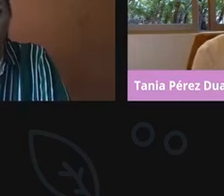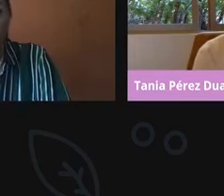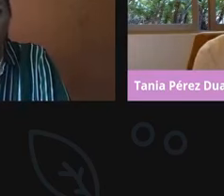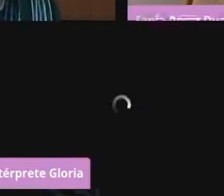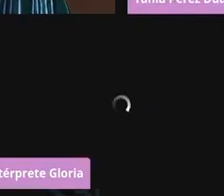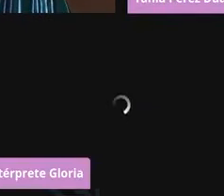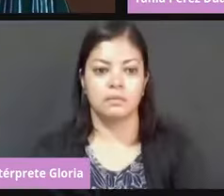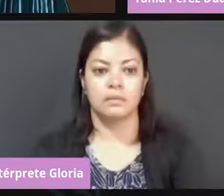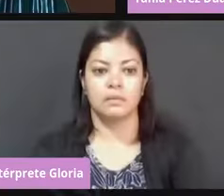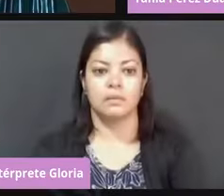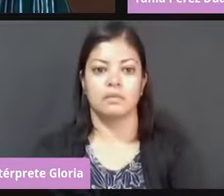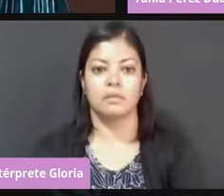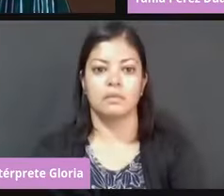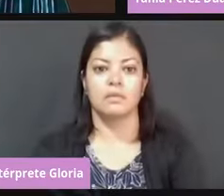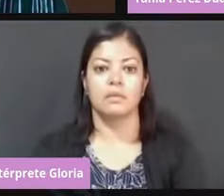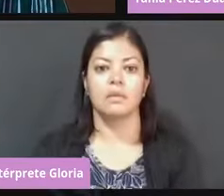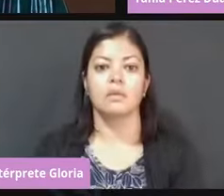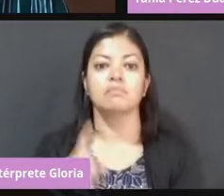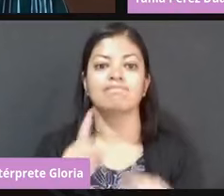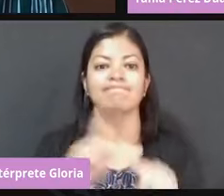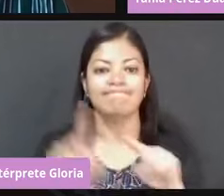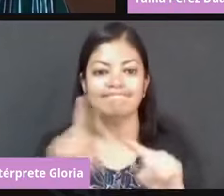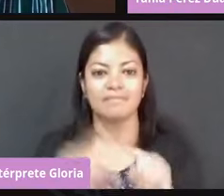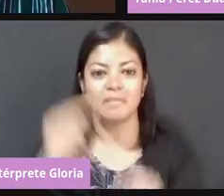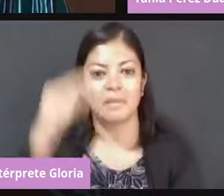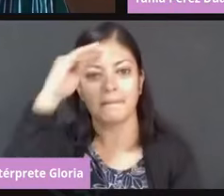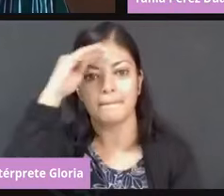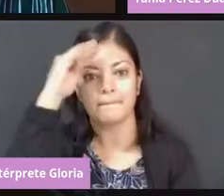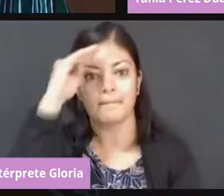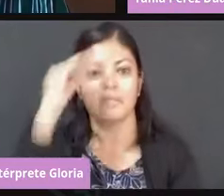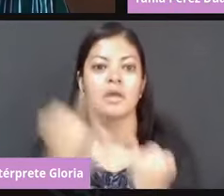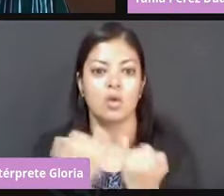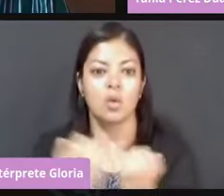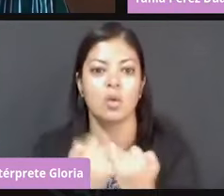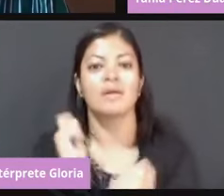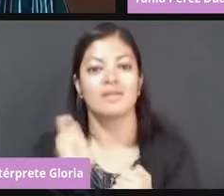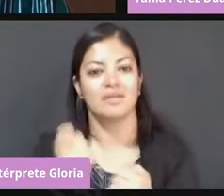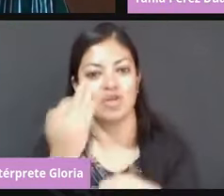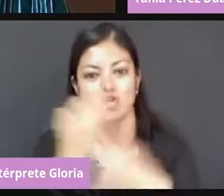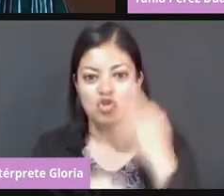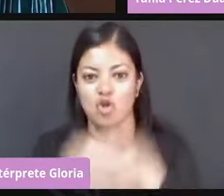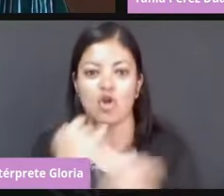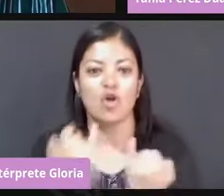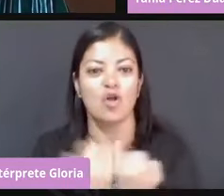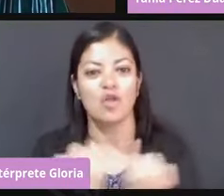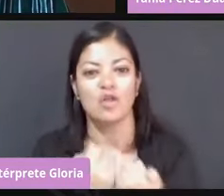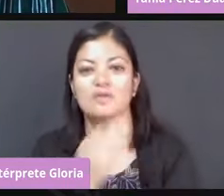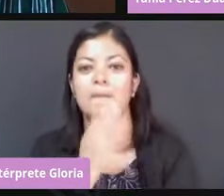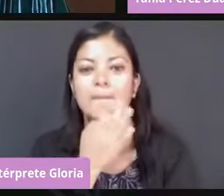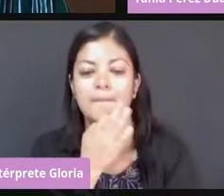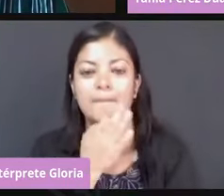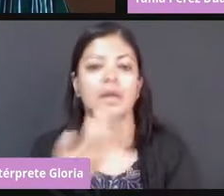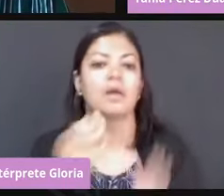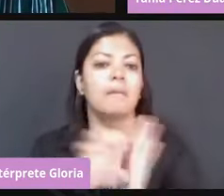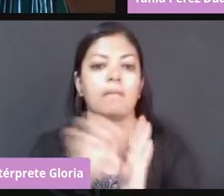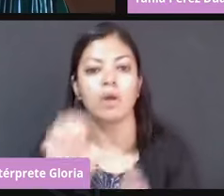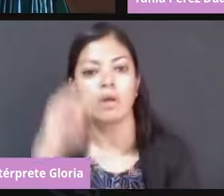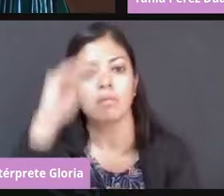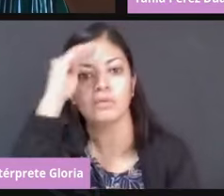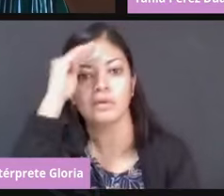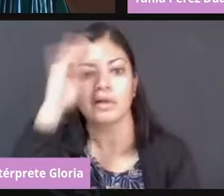relación distinta con sus pensamientos, así como todos tenemos en su momento algún tema con pensamientos no